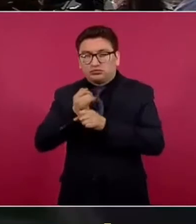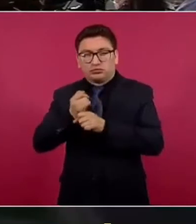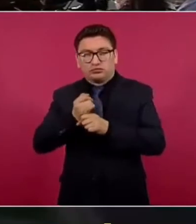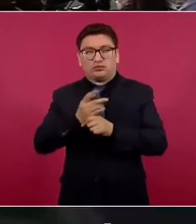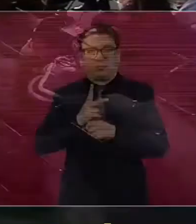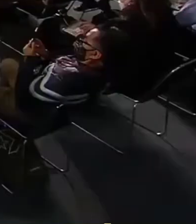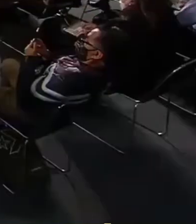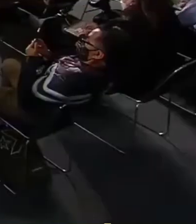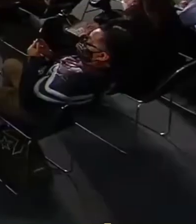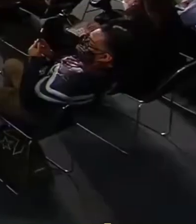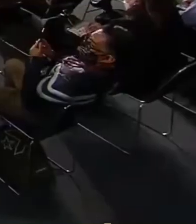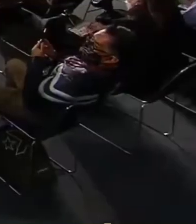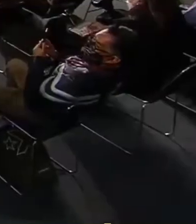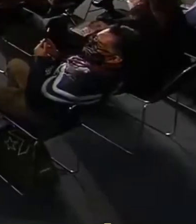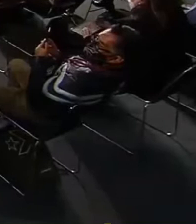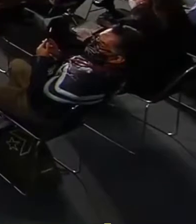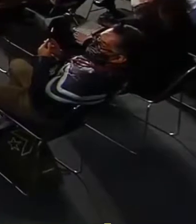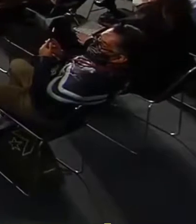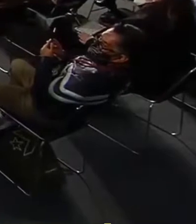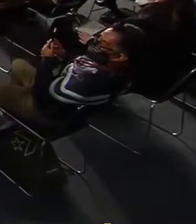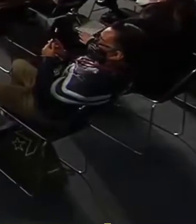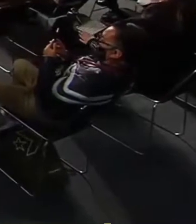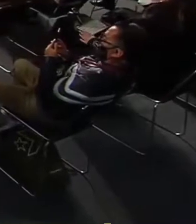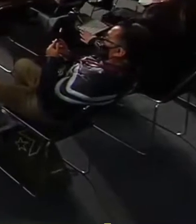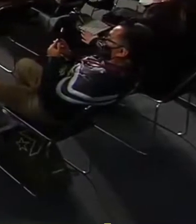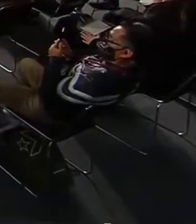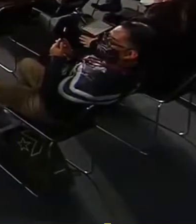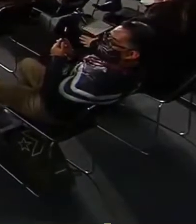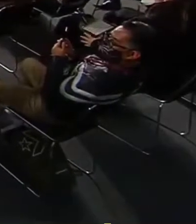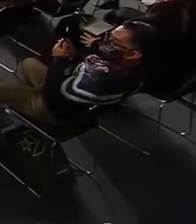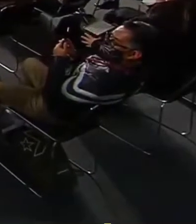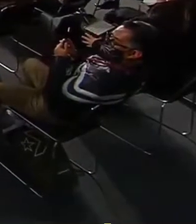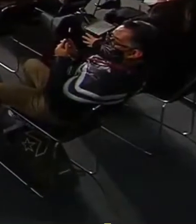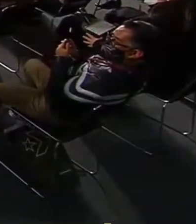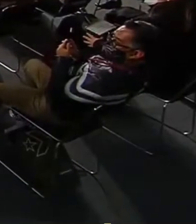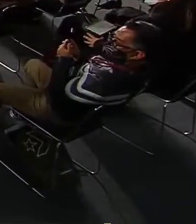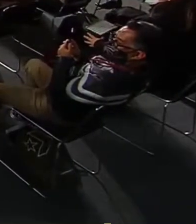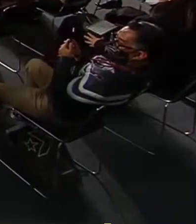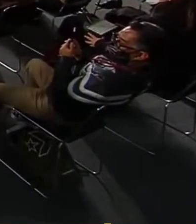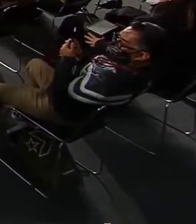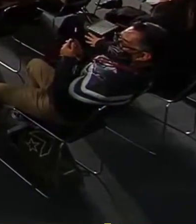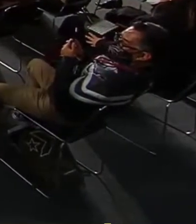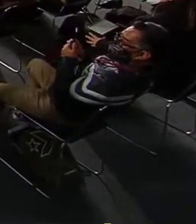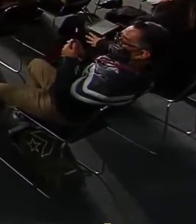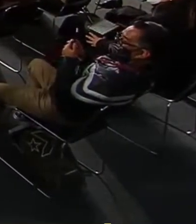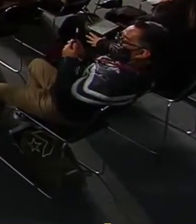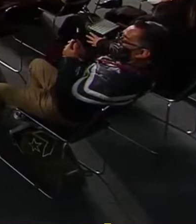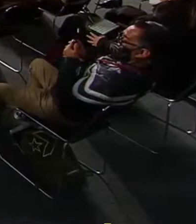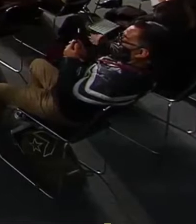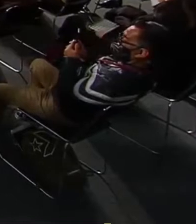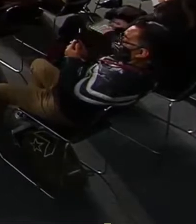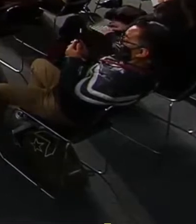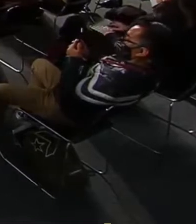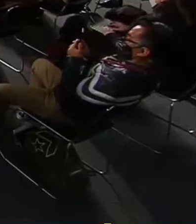los pasillos de las cámaras de senadores y de diputados hay 380 cabilderos o personeros